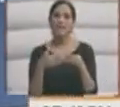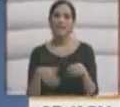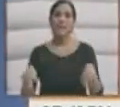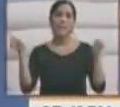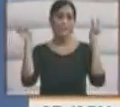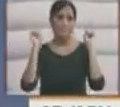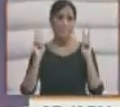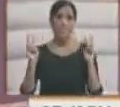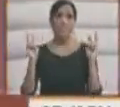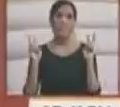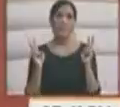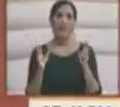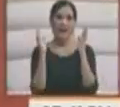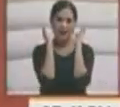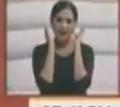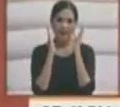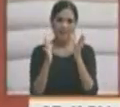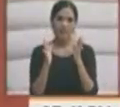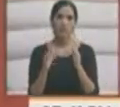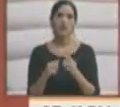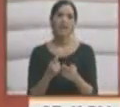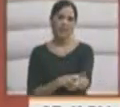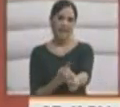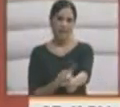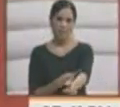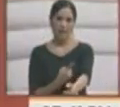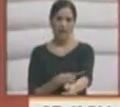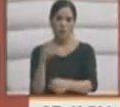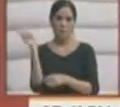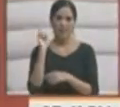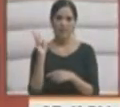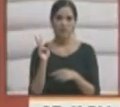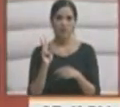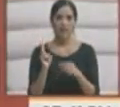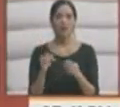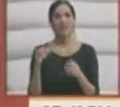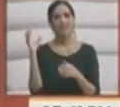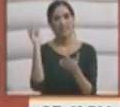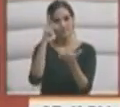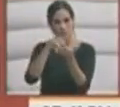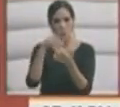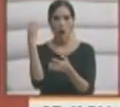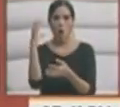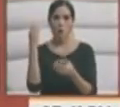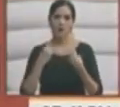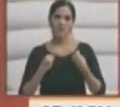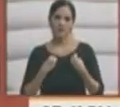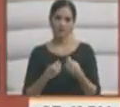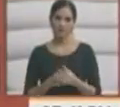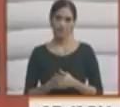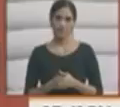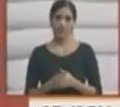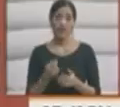atención de estos hermanos y hermanas venezolanas que están en Colombia. Y les decimos, en nombre del presidente Nicolás Maduro, a todos y a todas,